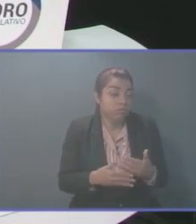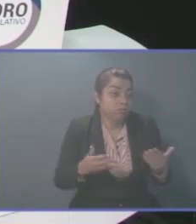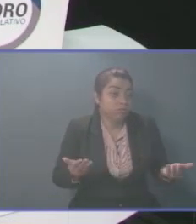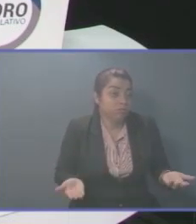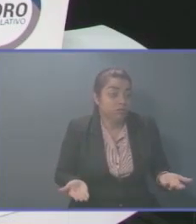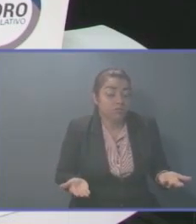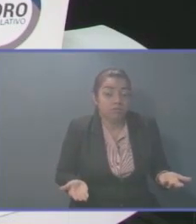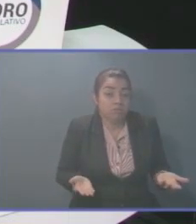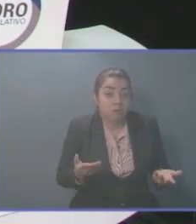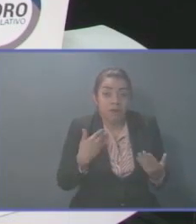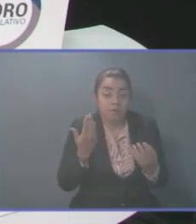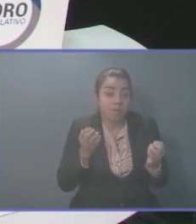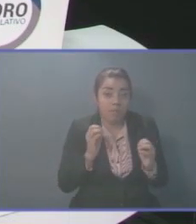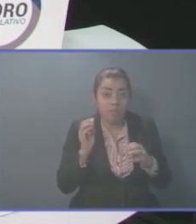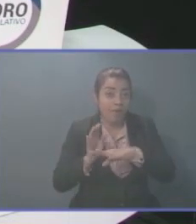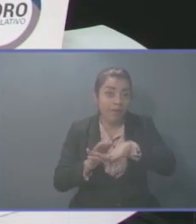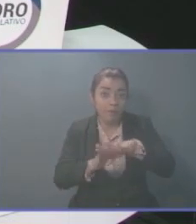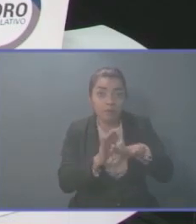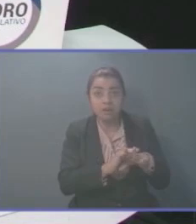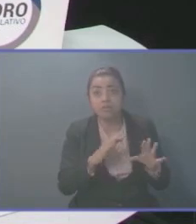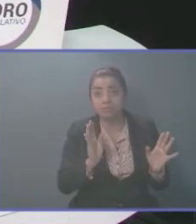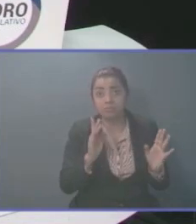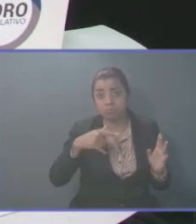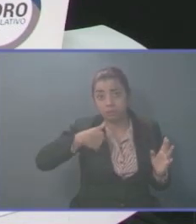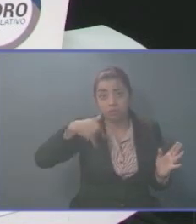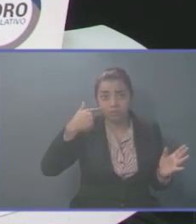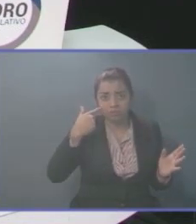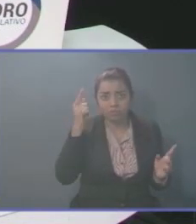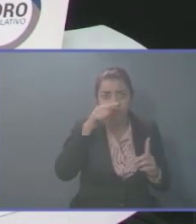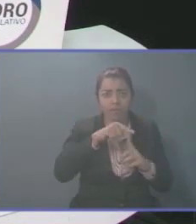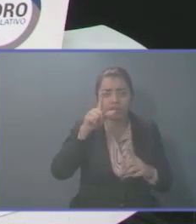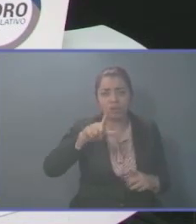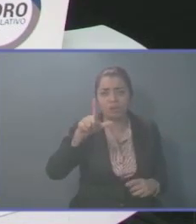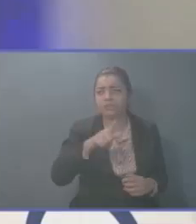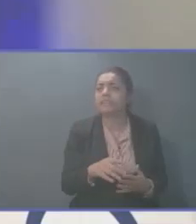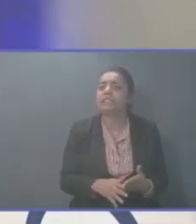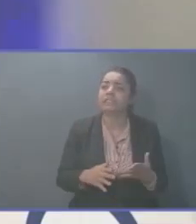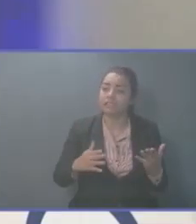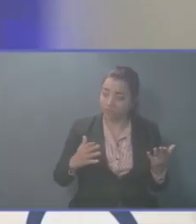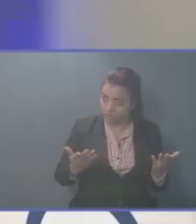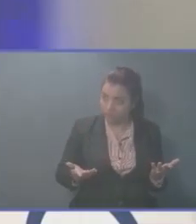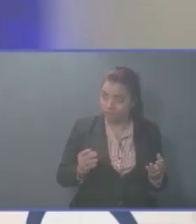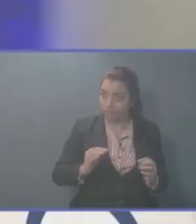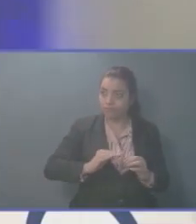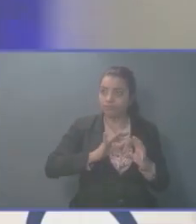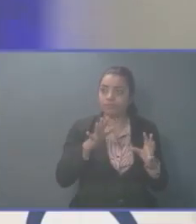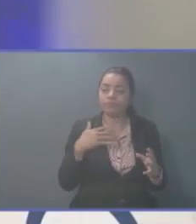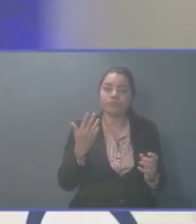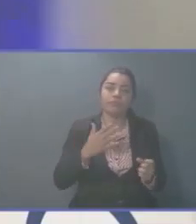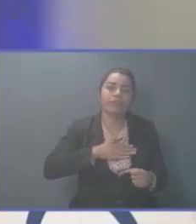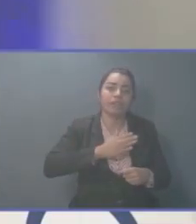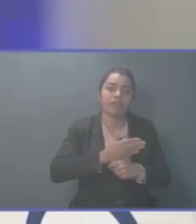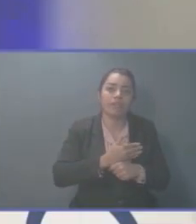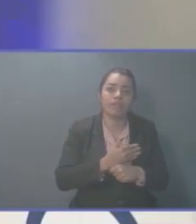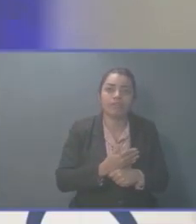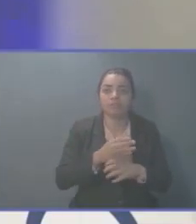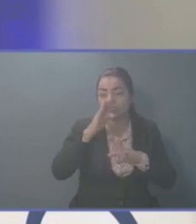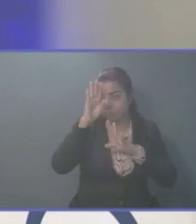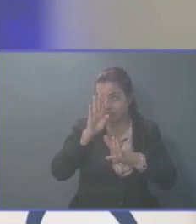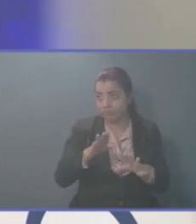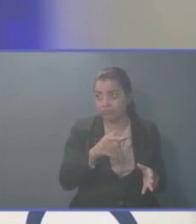no hubo tal acción, entonces por eso se vino a trabajar hasta el lunes. Claro, nosotros como grupo parlamentario